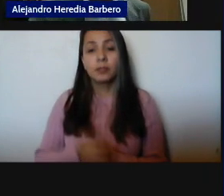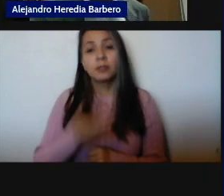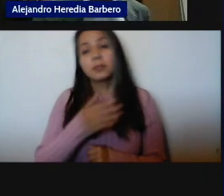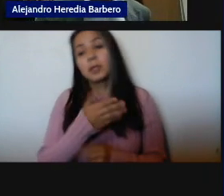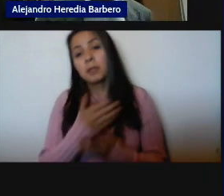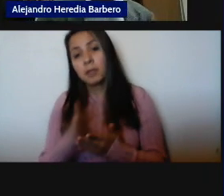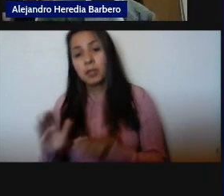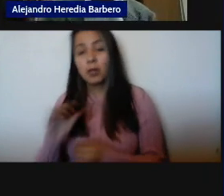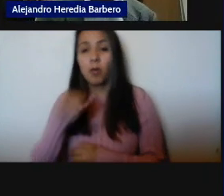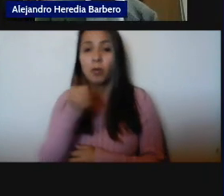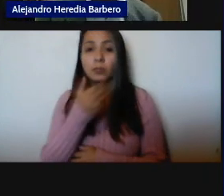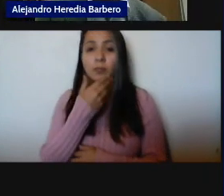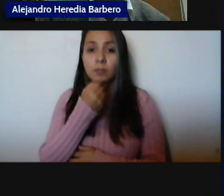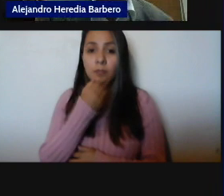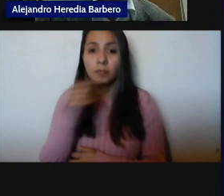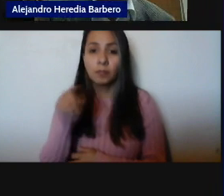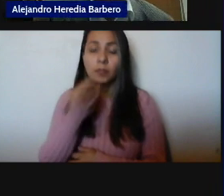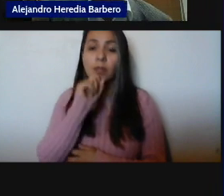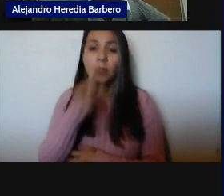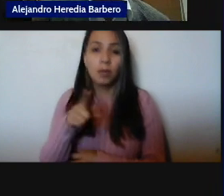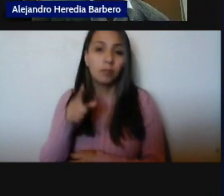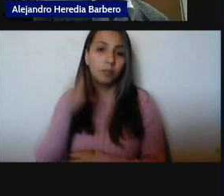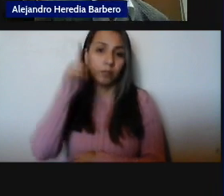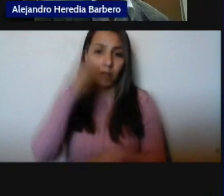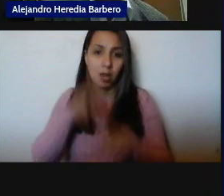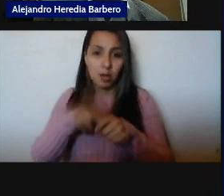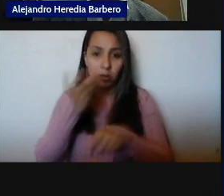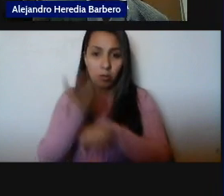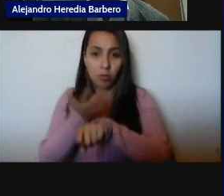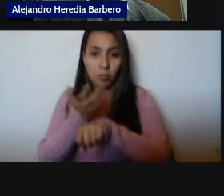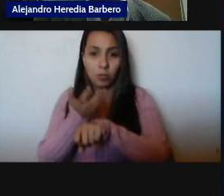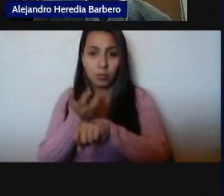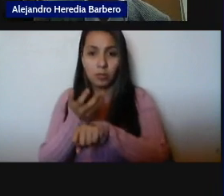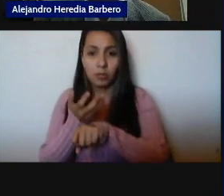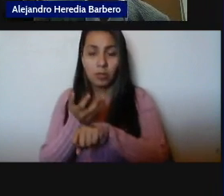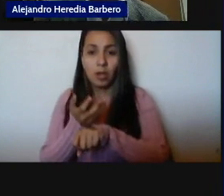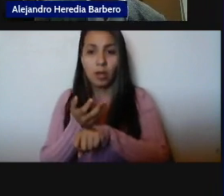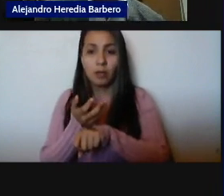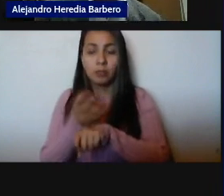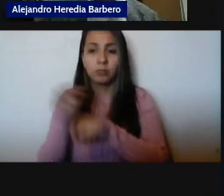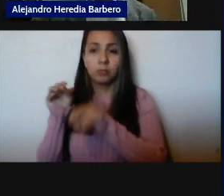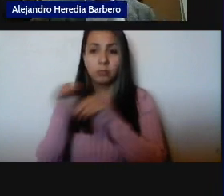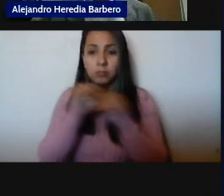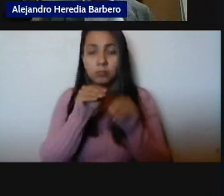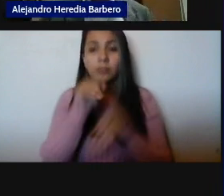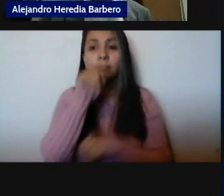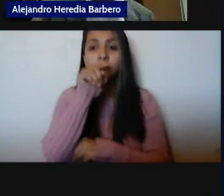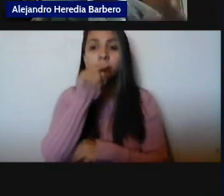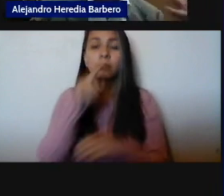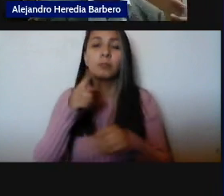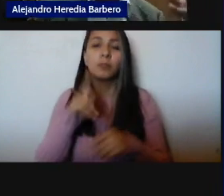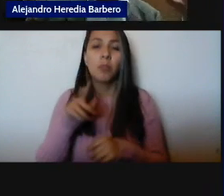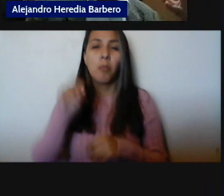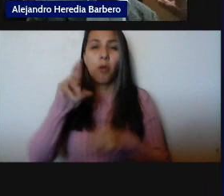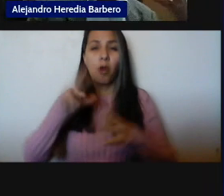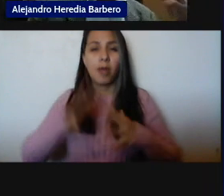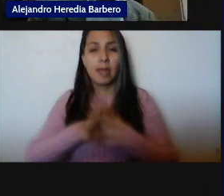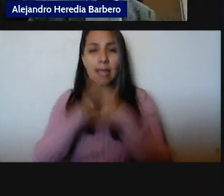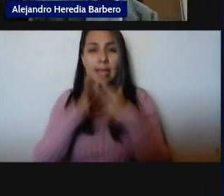Por otro lado, tenemos a Joan Oró, también asilado político en Estados Unidos debido a la guerra, y Sidney Fox, que Sidney